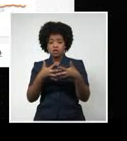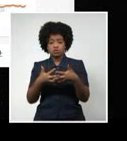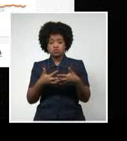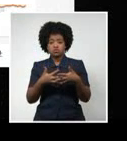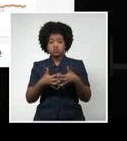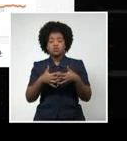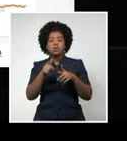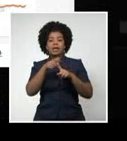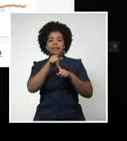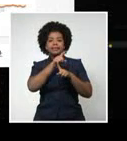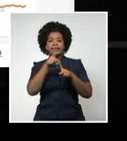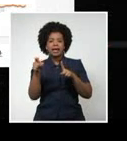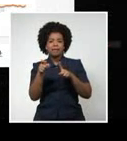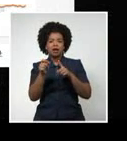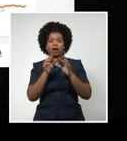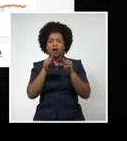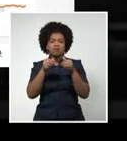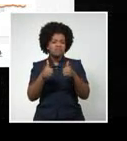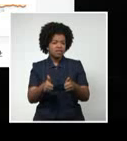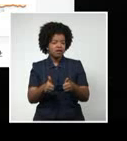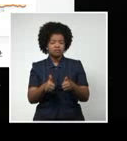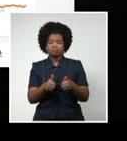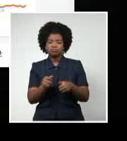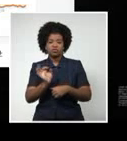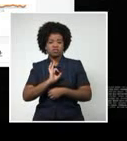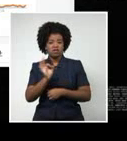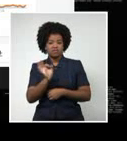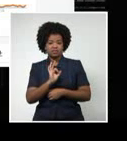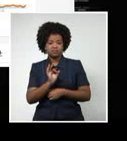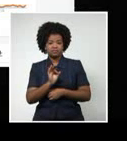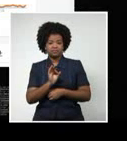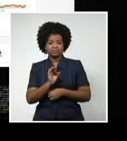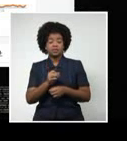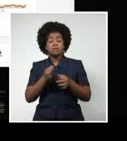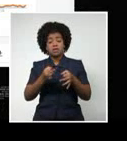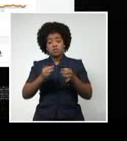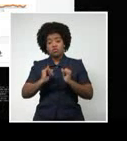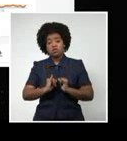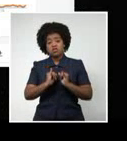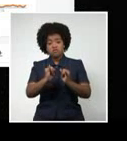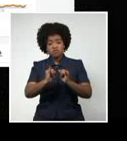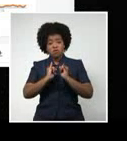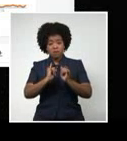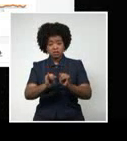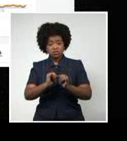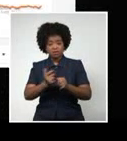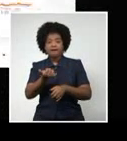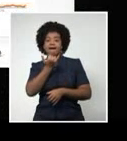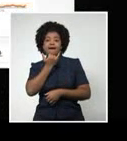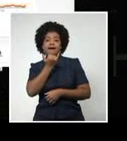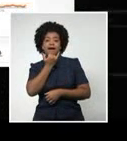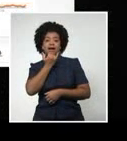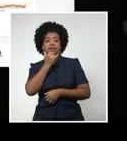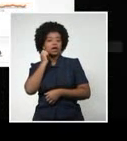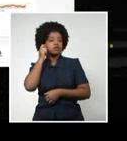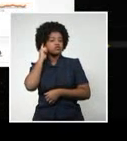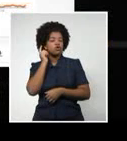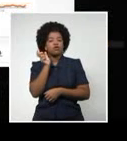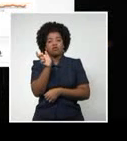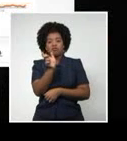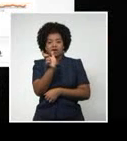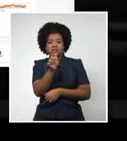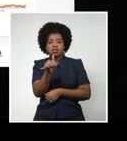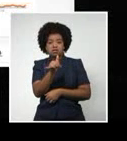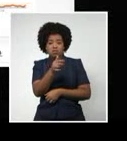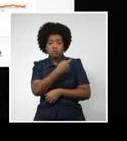tópico referenciado hasta entonces. Al hacer coincidir los picos informativos de la etiqueta ataques sónicos con las fechas y las publicaciones sobre